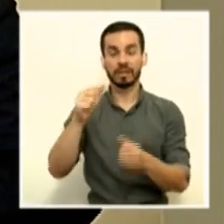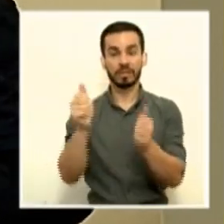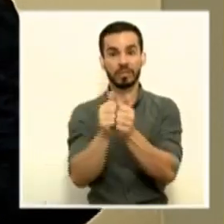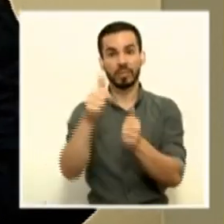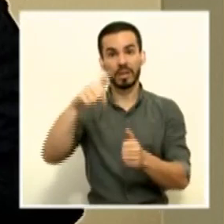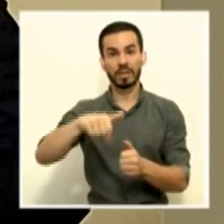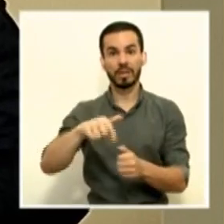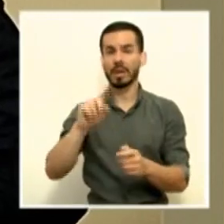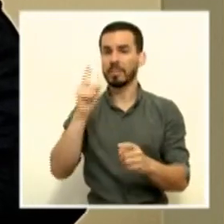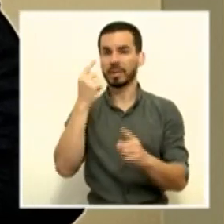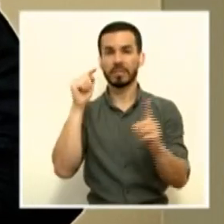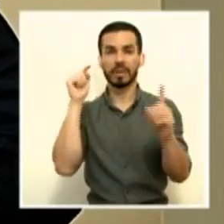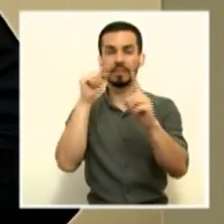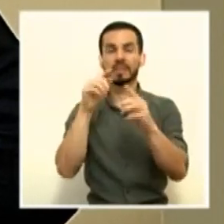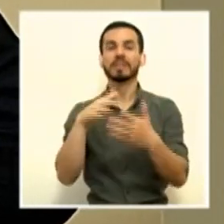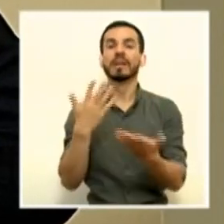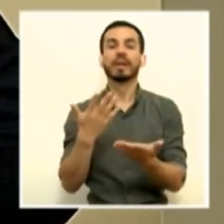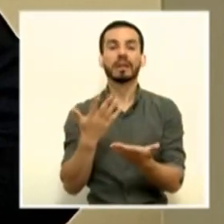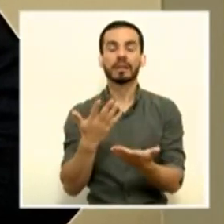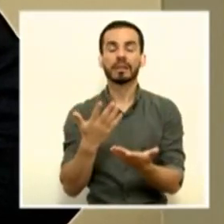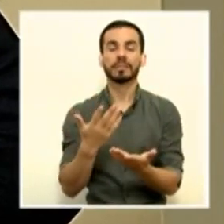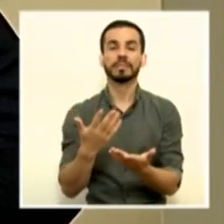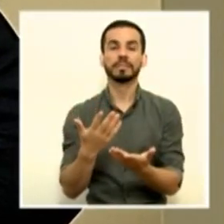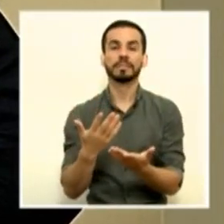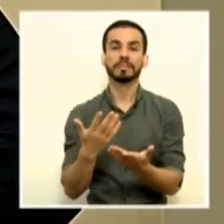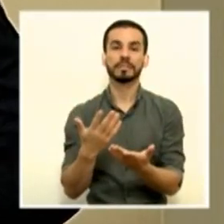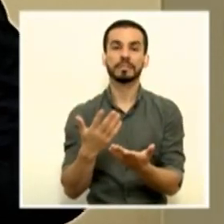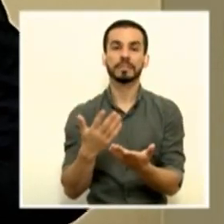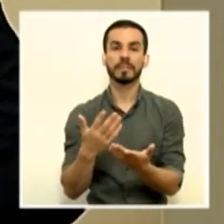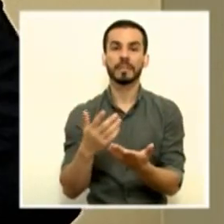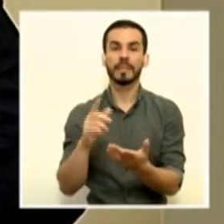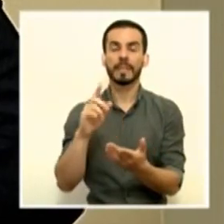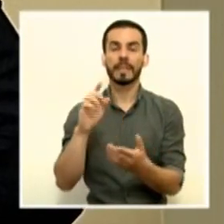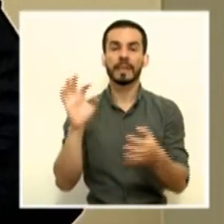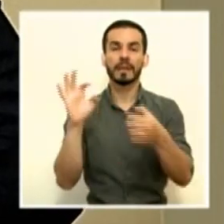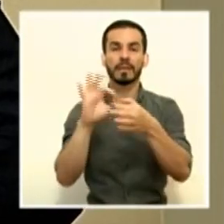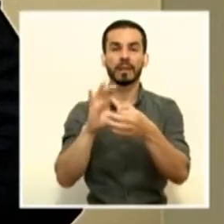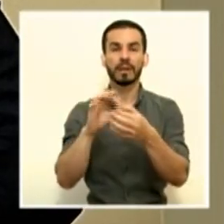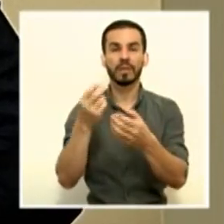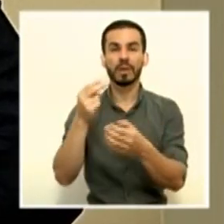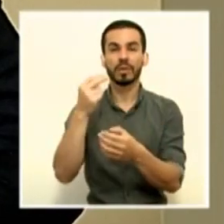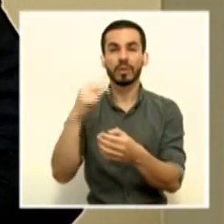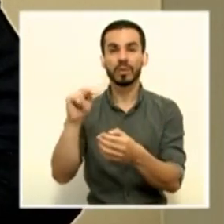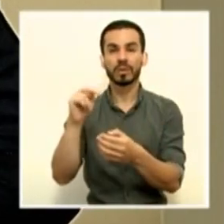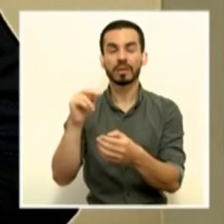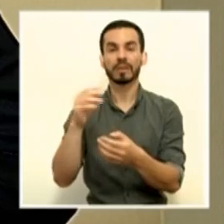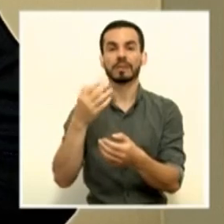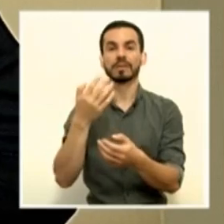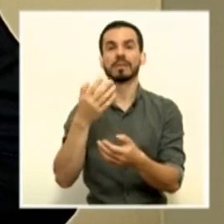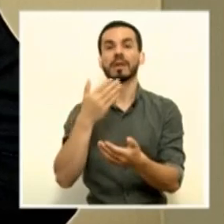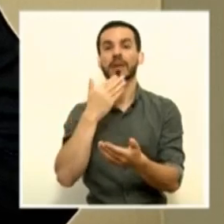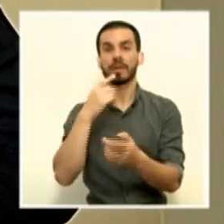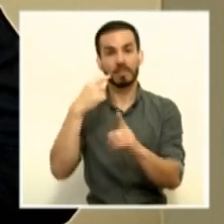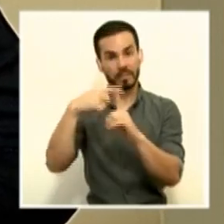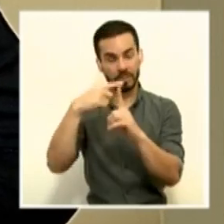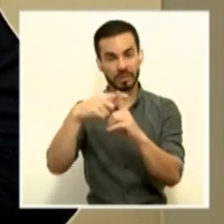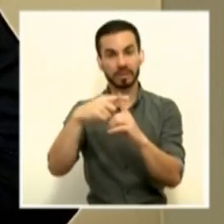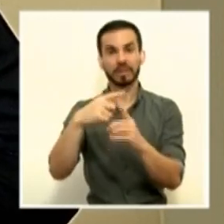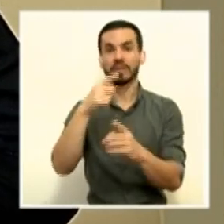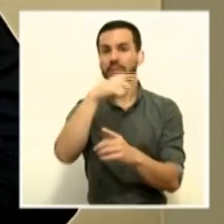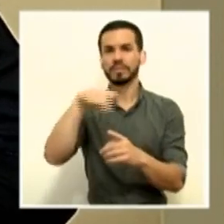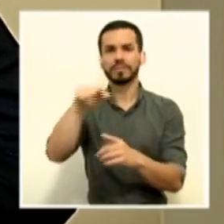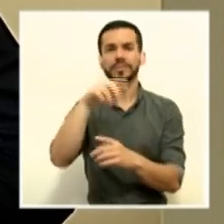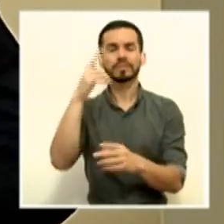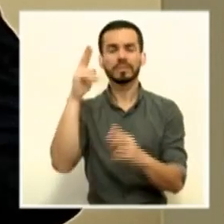acompañan. El primer mensaje tiene que ver con una noticia favorable, una noticia positiva.